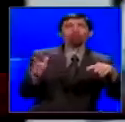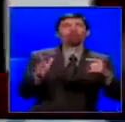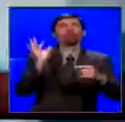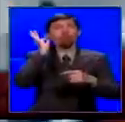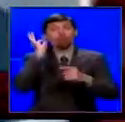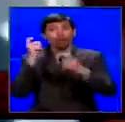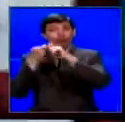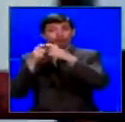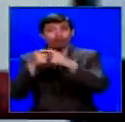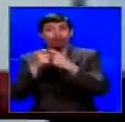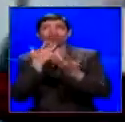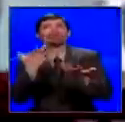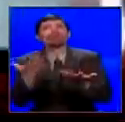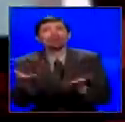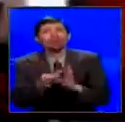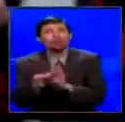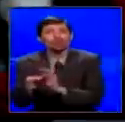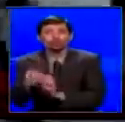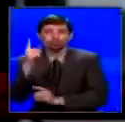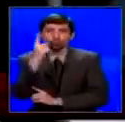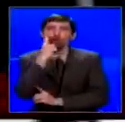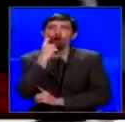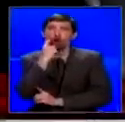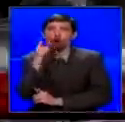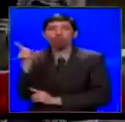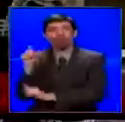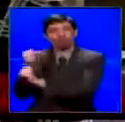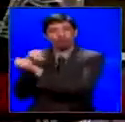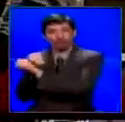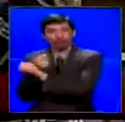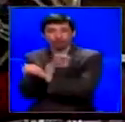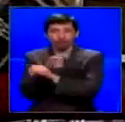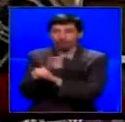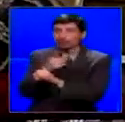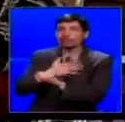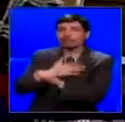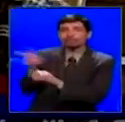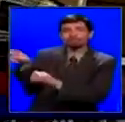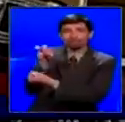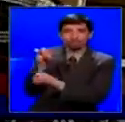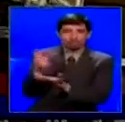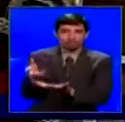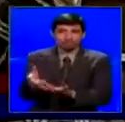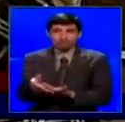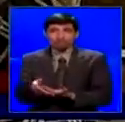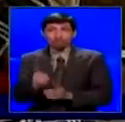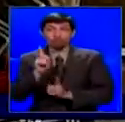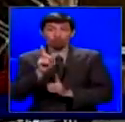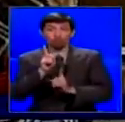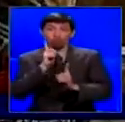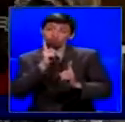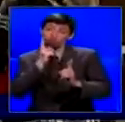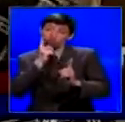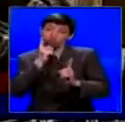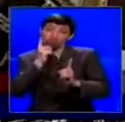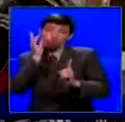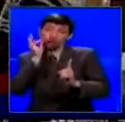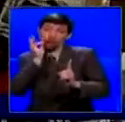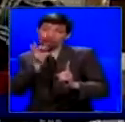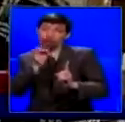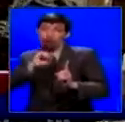golpes disputándose a un hombre que hace algún tiempo está en prisión. Entonces la versión más clara puede haber sido que ella dijo algo mal en contra del marido. Oye,